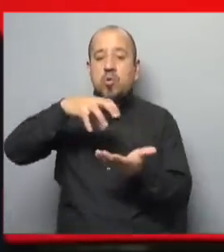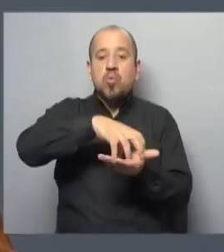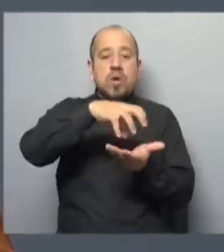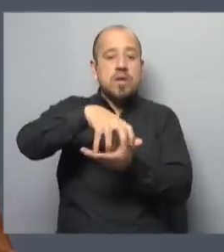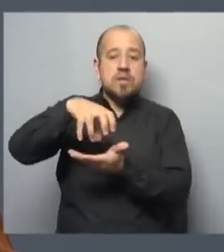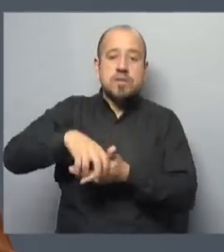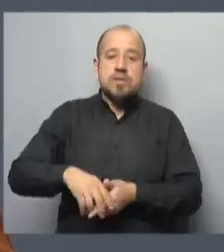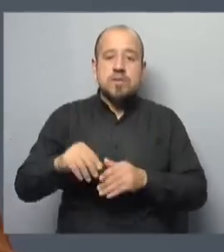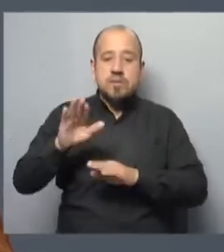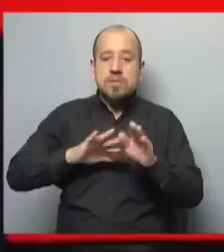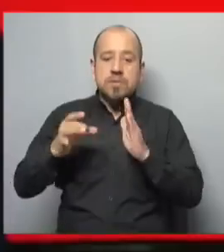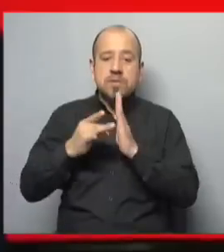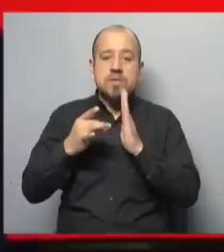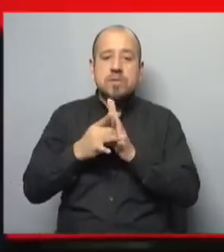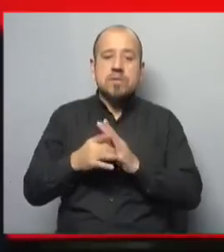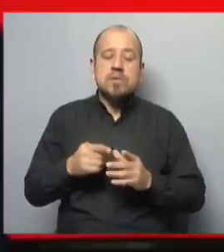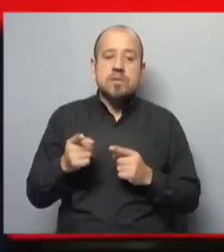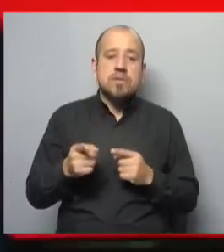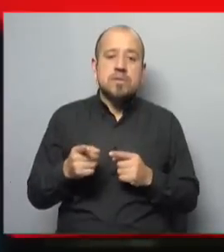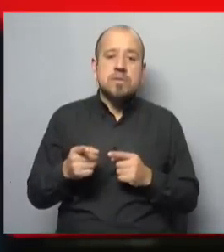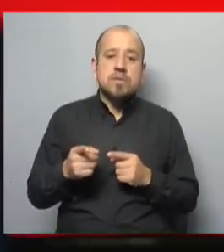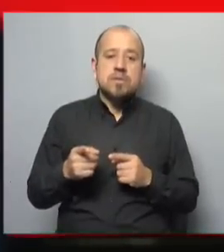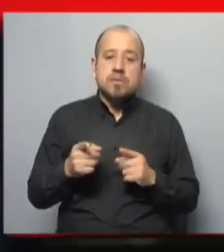claro y después otra cuestión